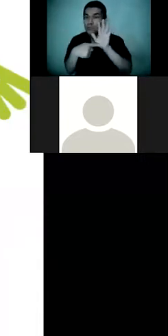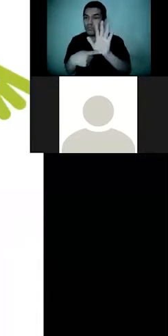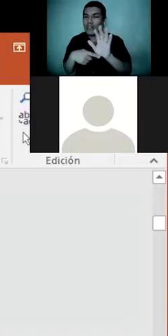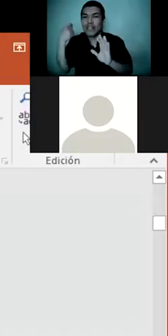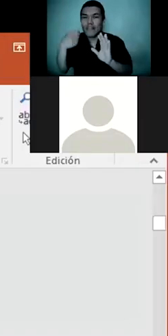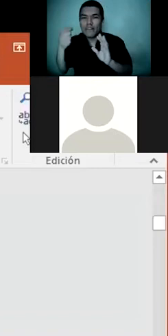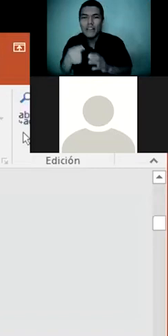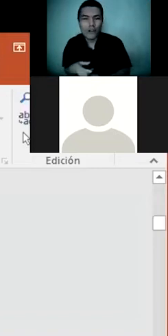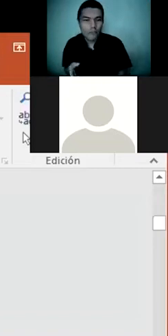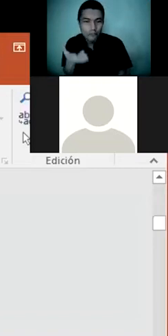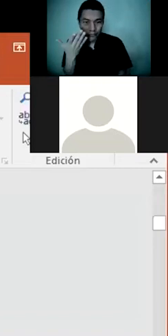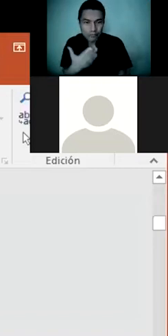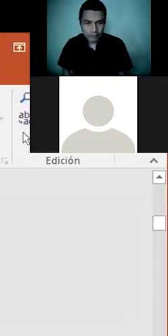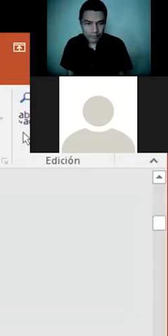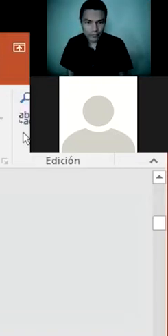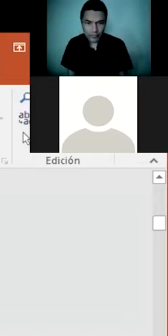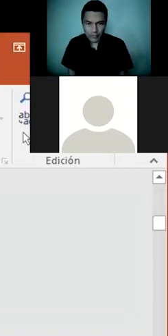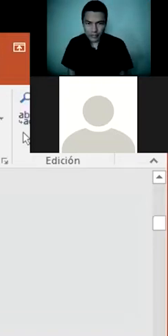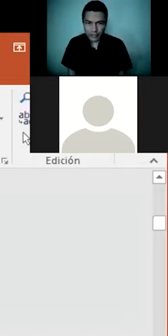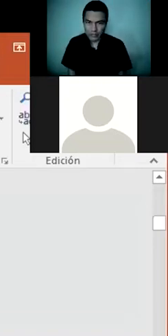esta información con este video.